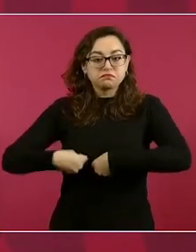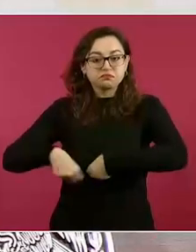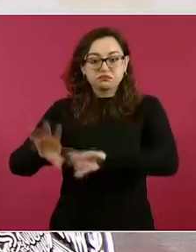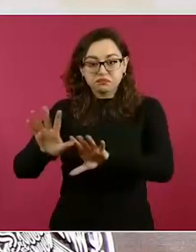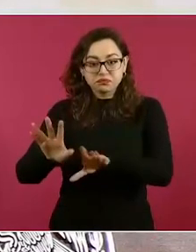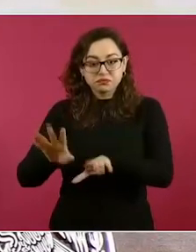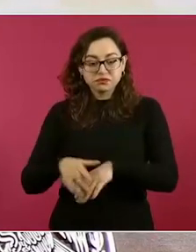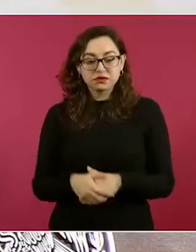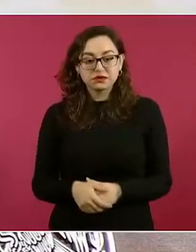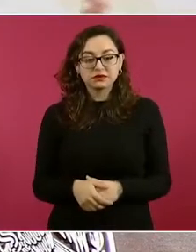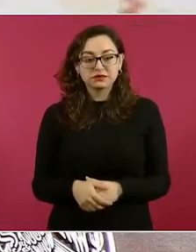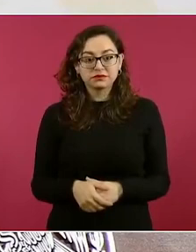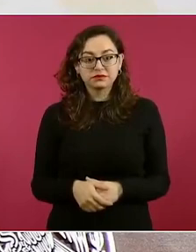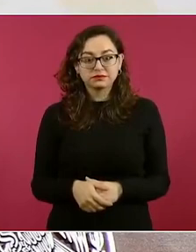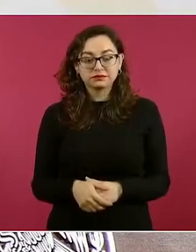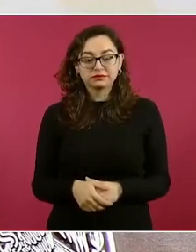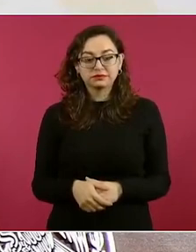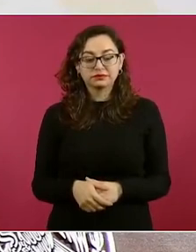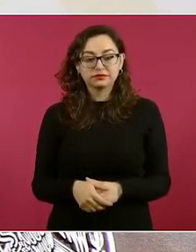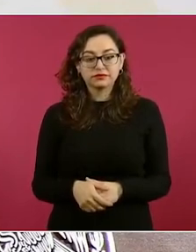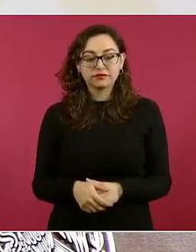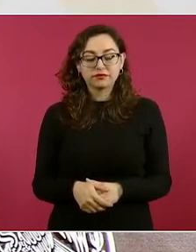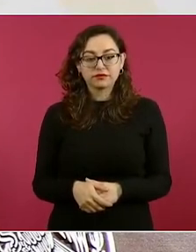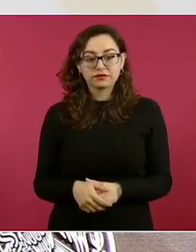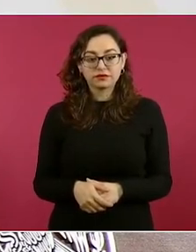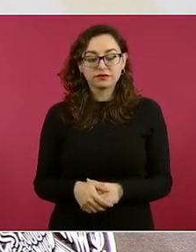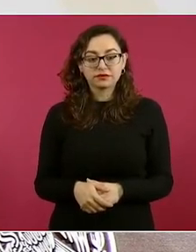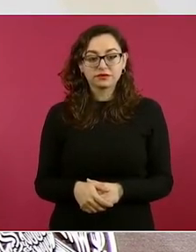que presenta el Ministerio Público.